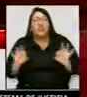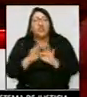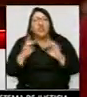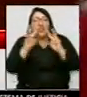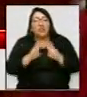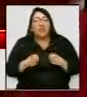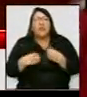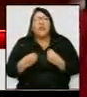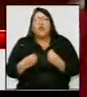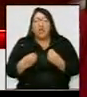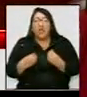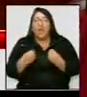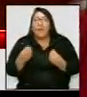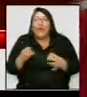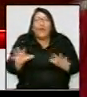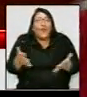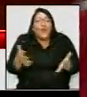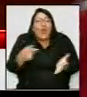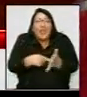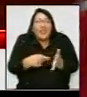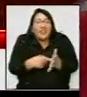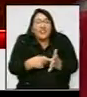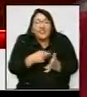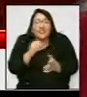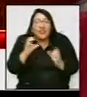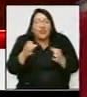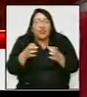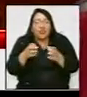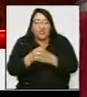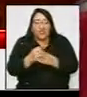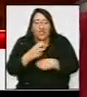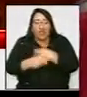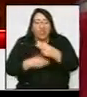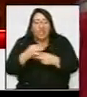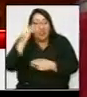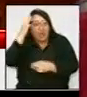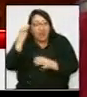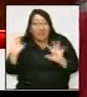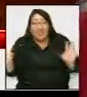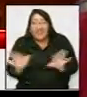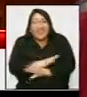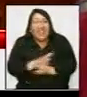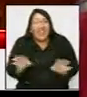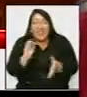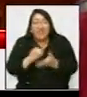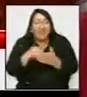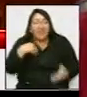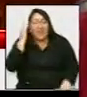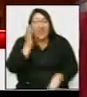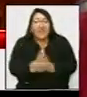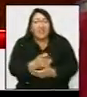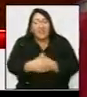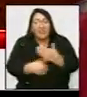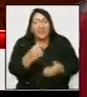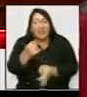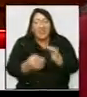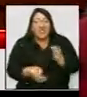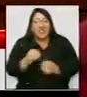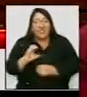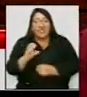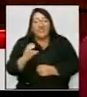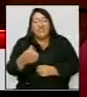revisarla? Porque no hay CNM, y lo saben ustedes, nadie más puede sancionar o procesar al señor